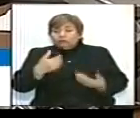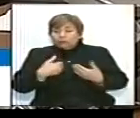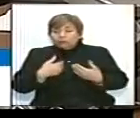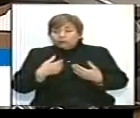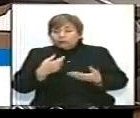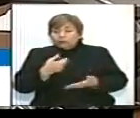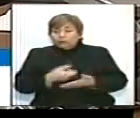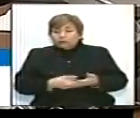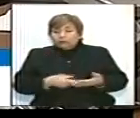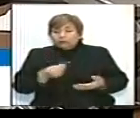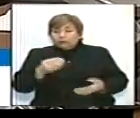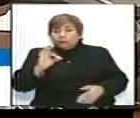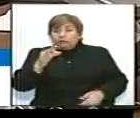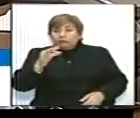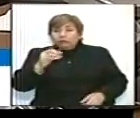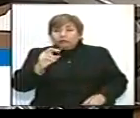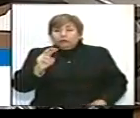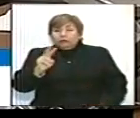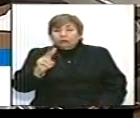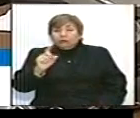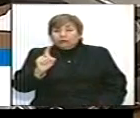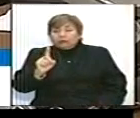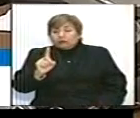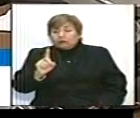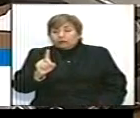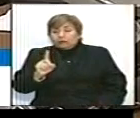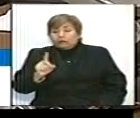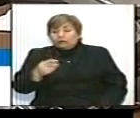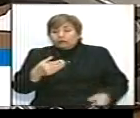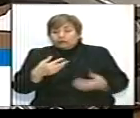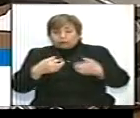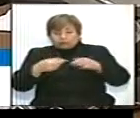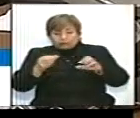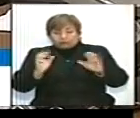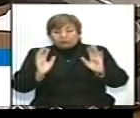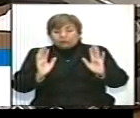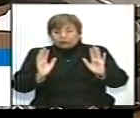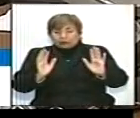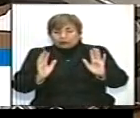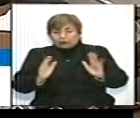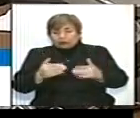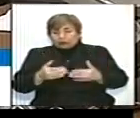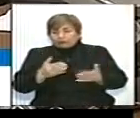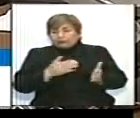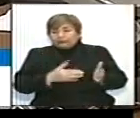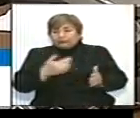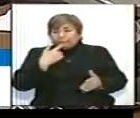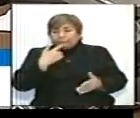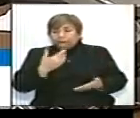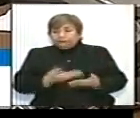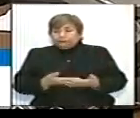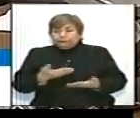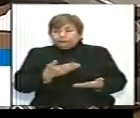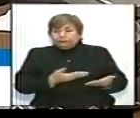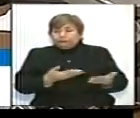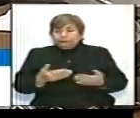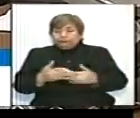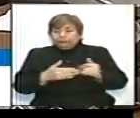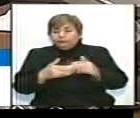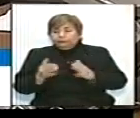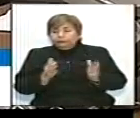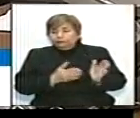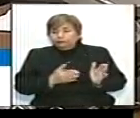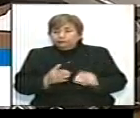préstamo hasta diciembre de 2021, lo cual va a permitir, como le decía, en forma paralela, poder implementar el